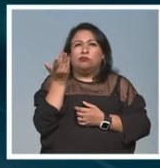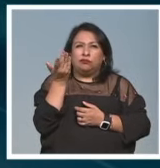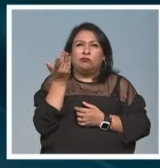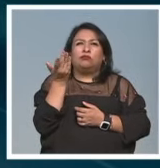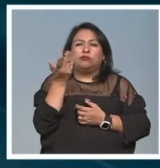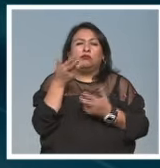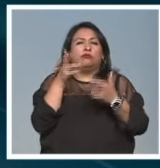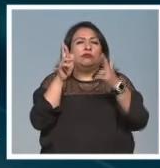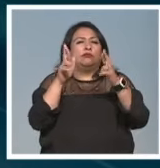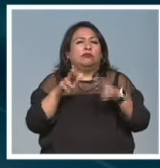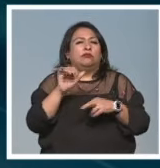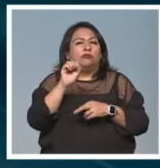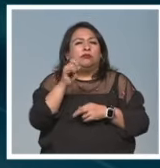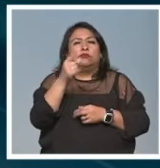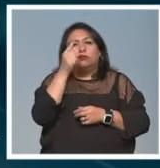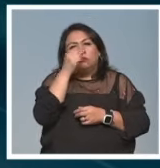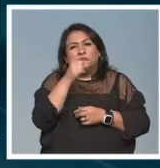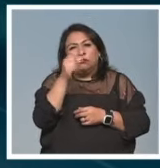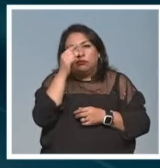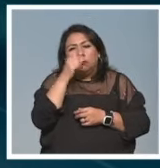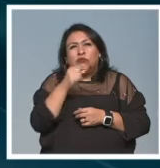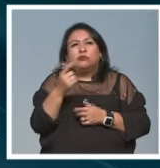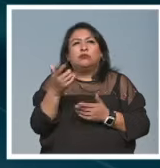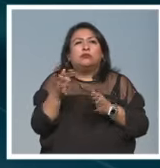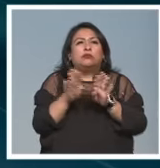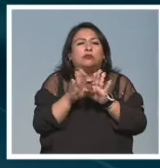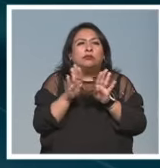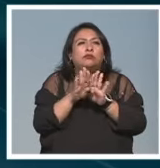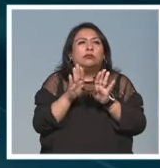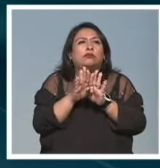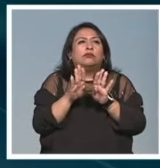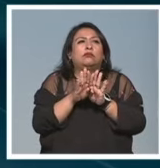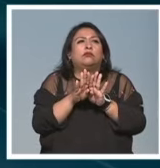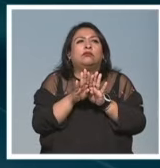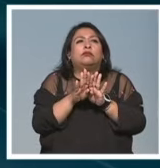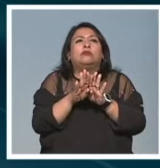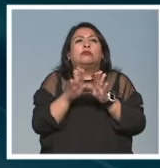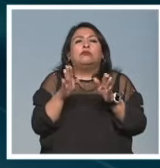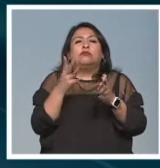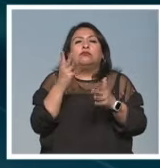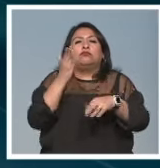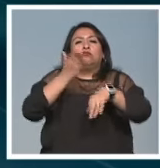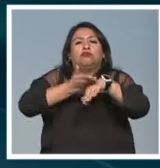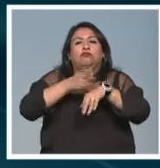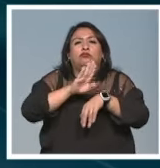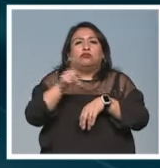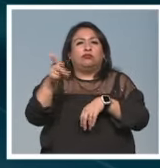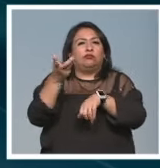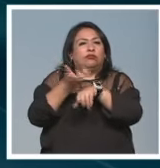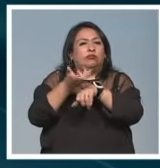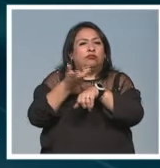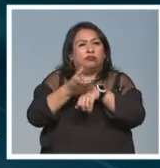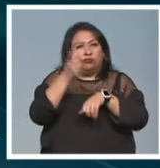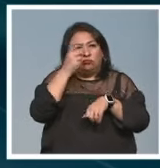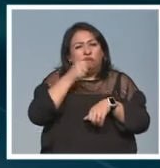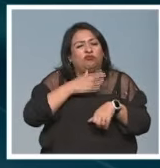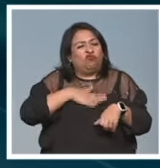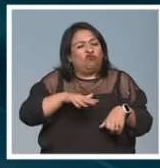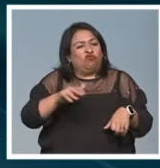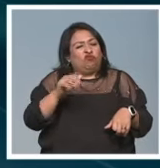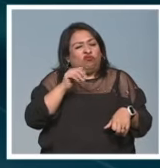pues muy representativo de las fallas de cómo opera la pena de muerte en los Estados Unidos y las